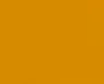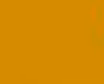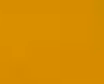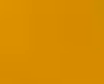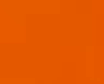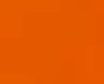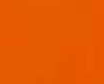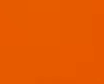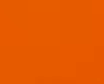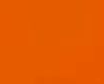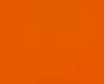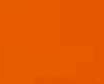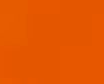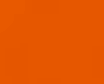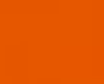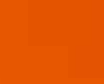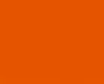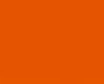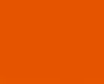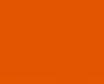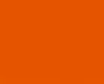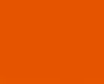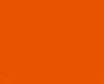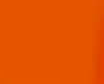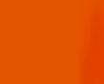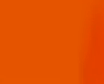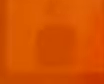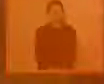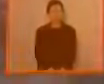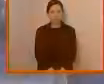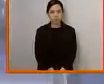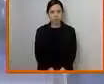Bienvenidos al sorteo Loto.